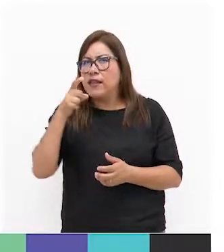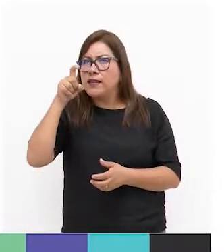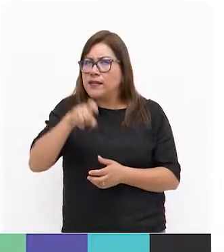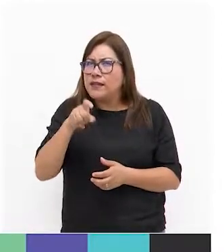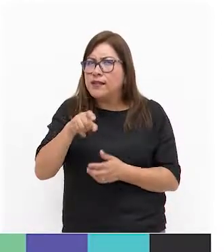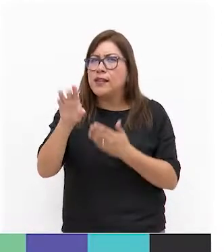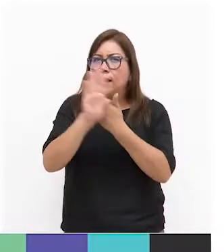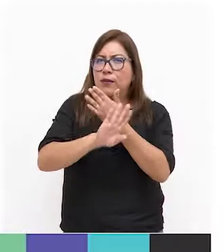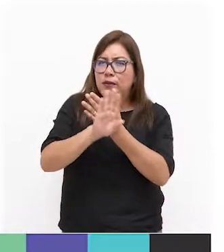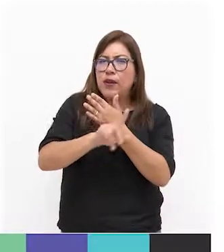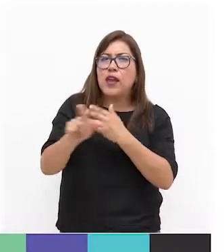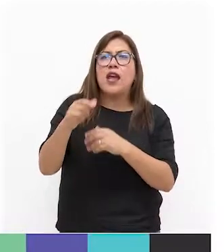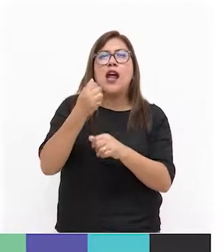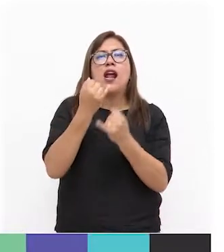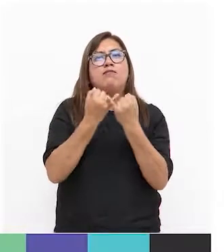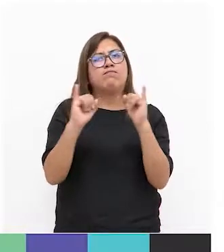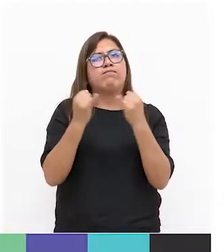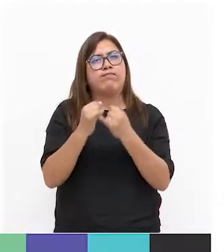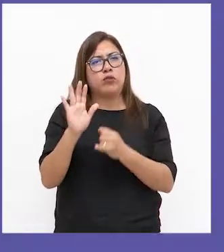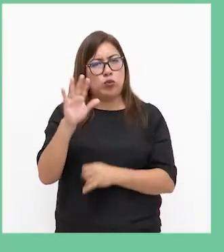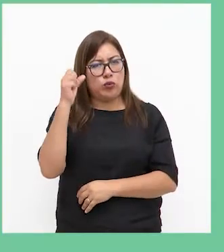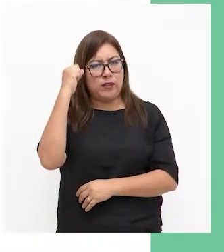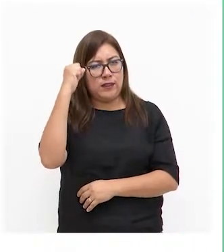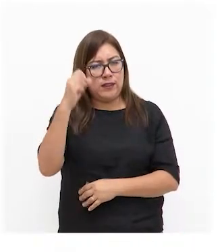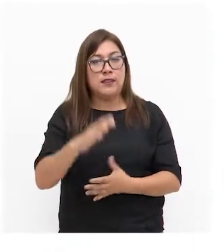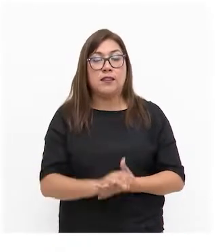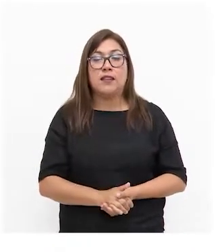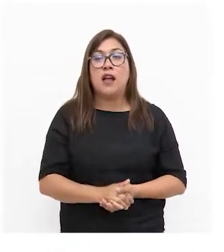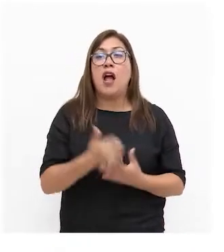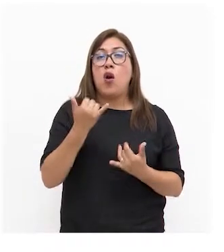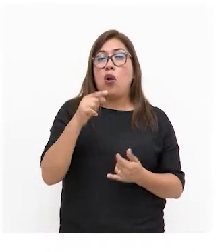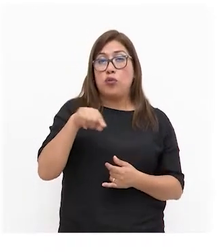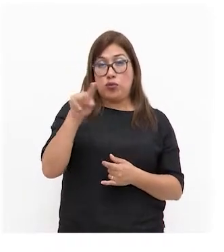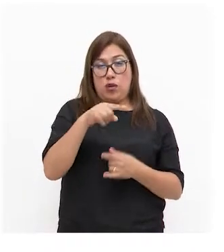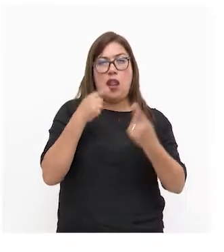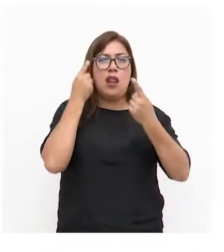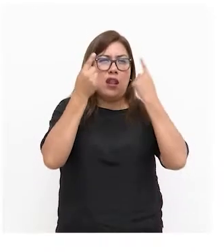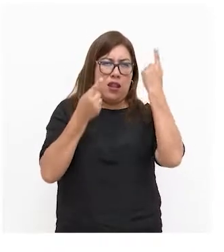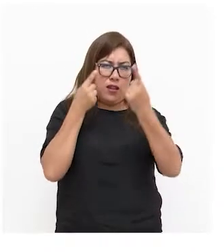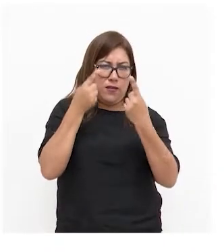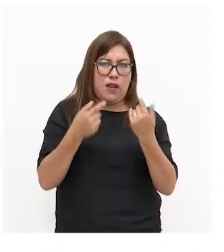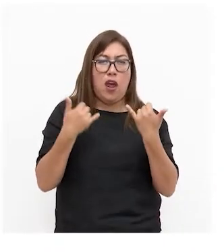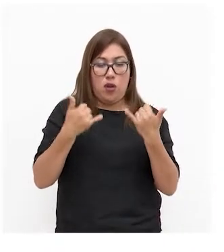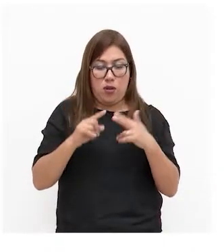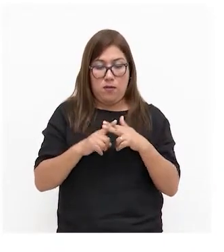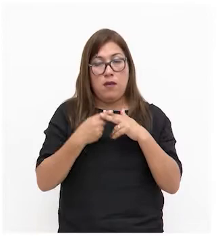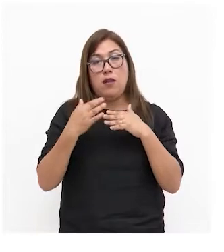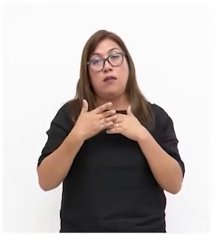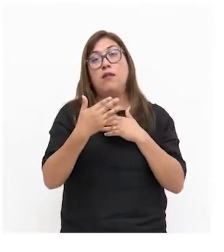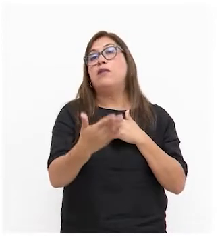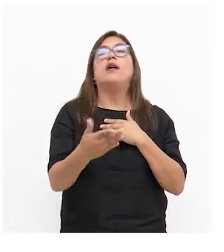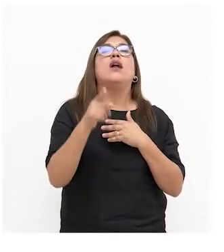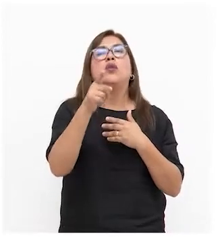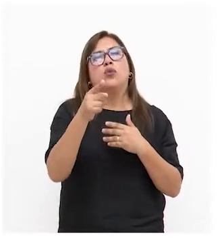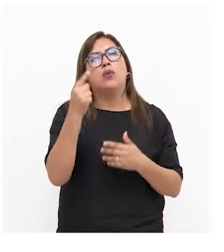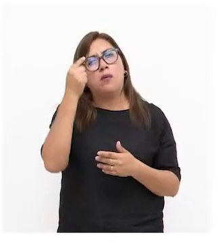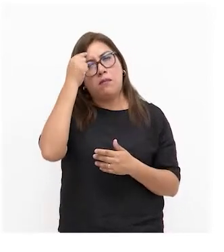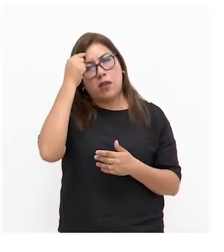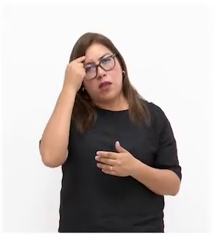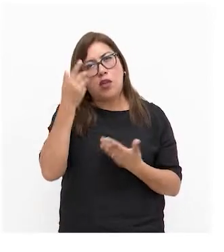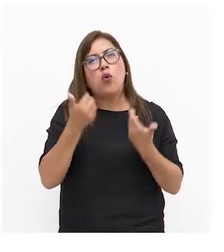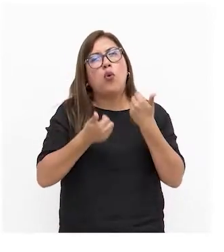para el ejercicio y protección de sus derechos. Reflexiona a partir de lo aquí presentado y tómate un tiempo